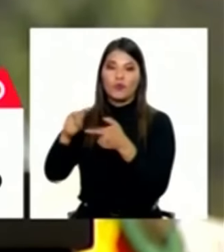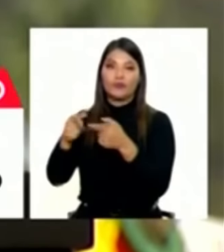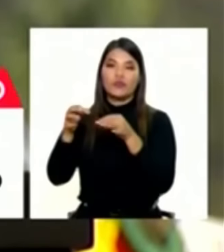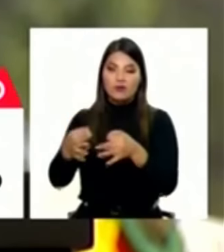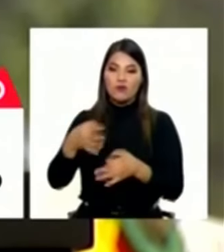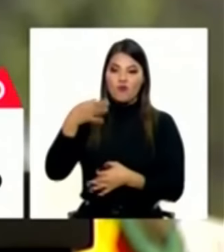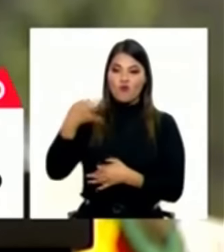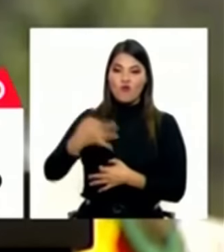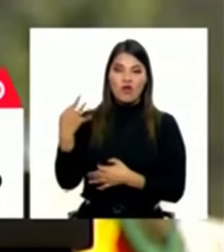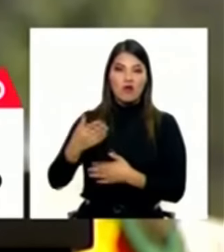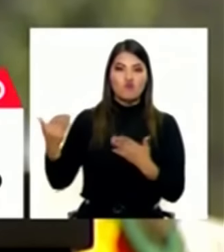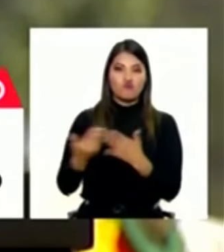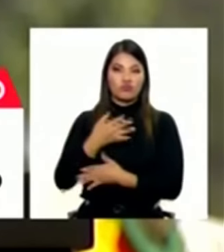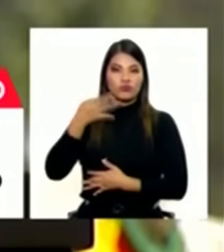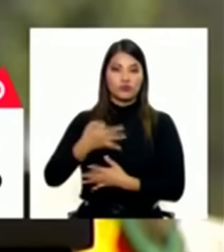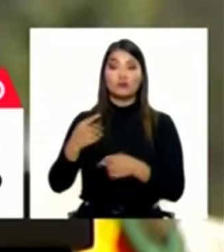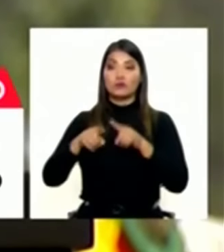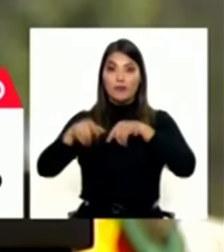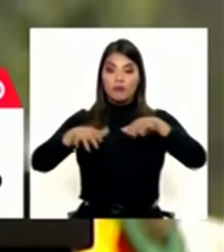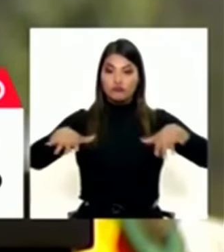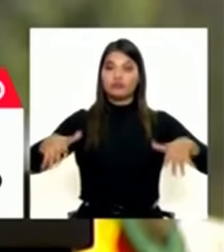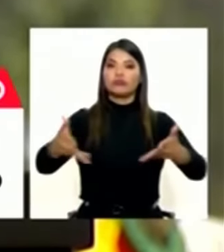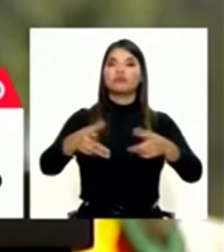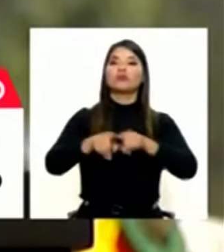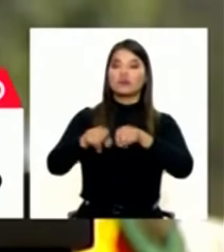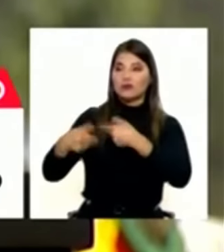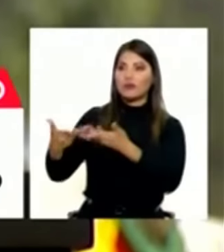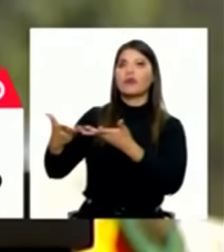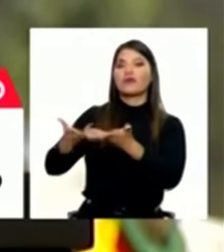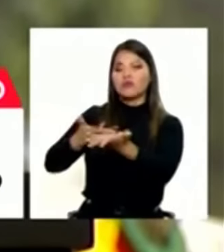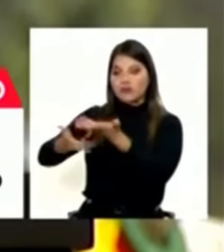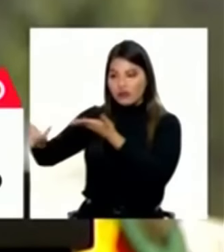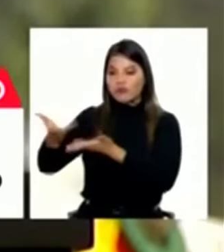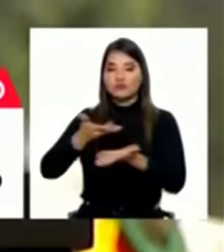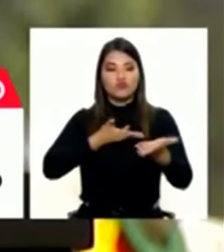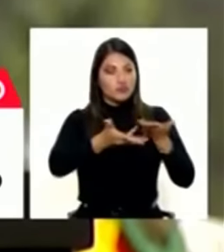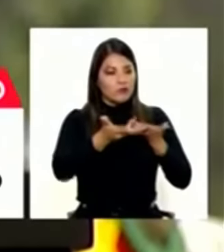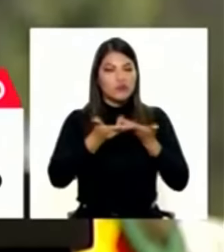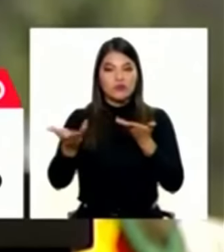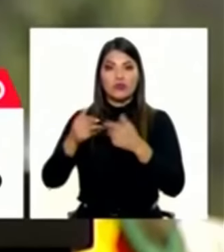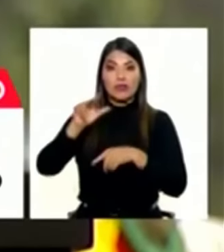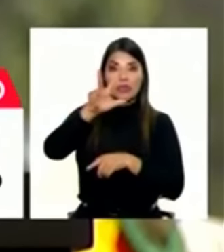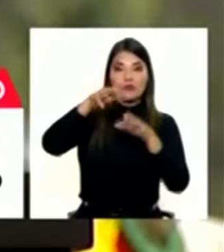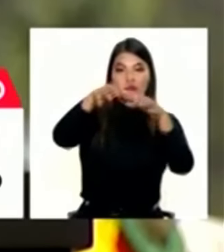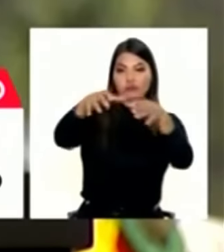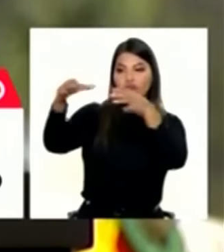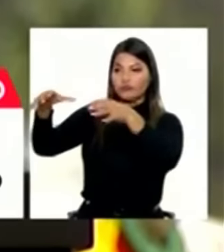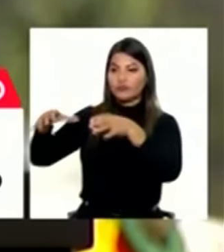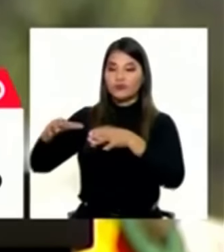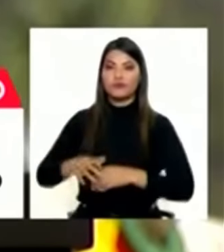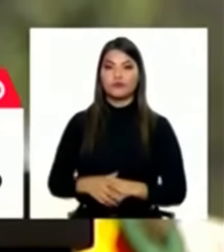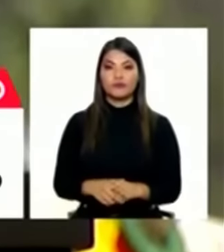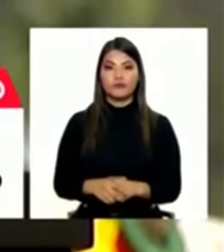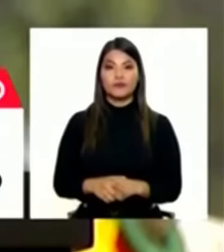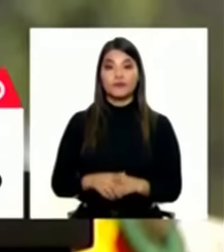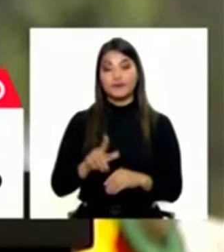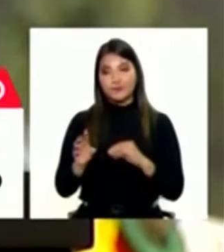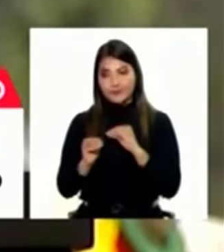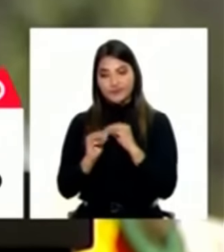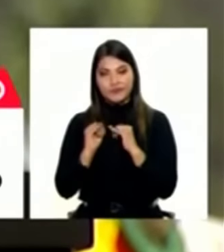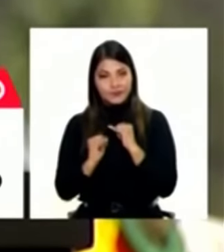última tecnología, no solo de productos, sino también de servicios en estos tres campos. Para